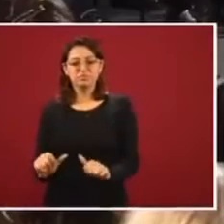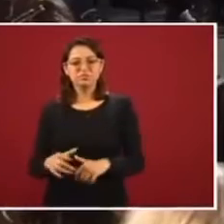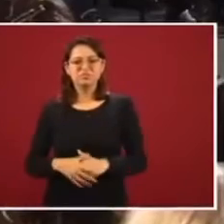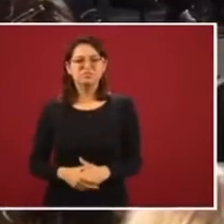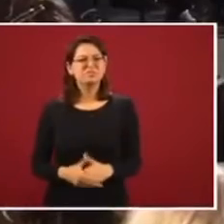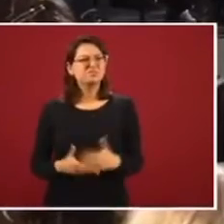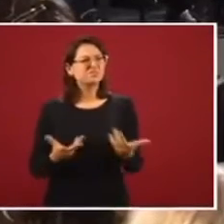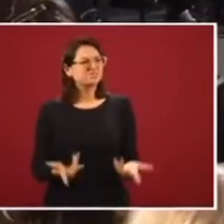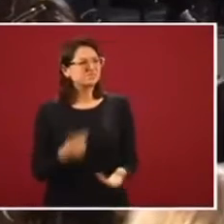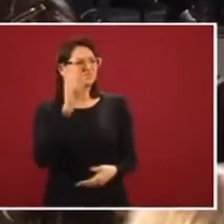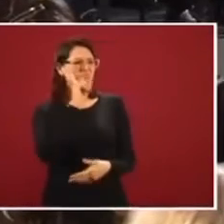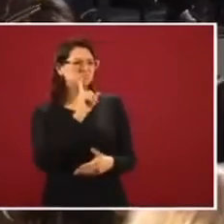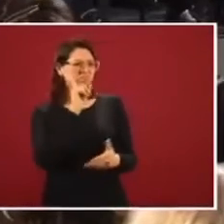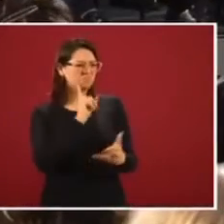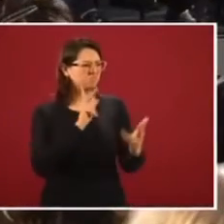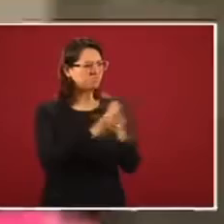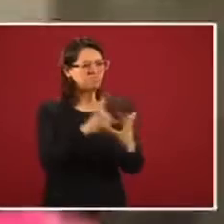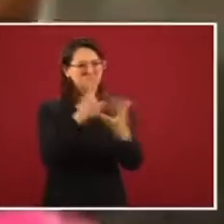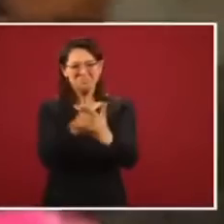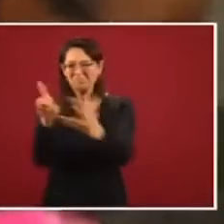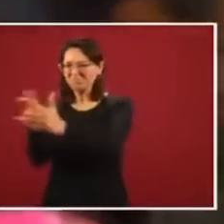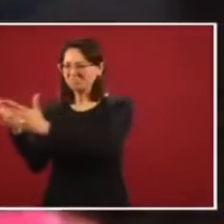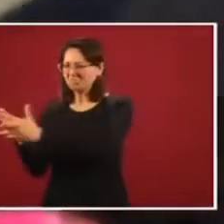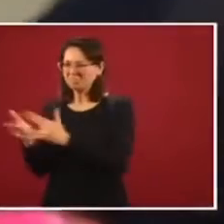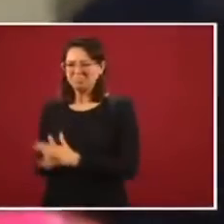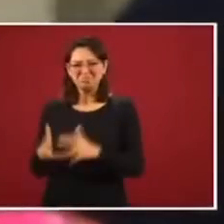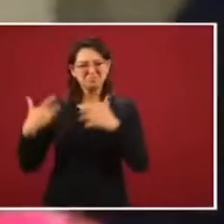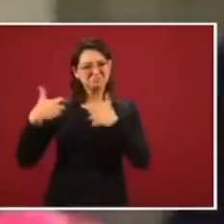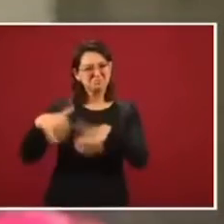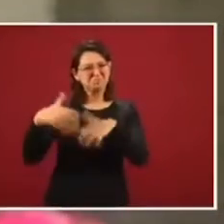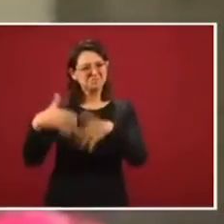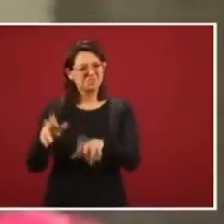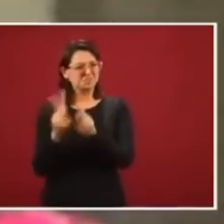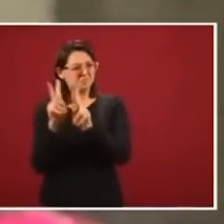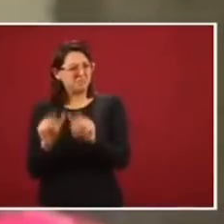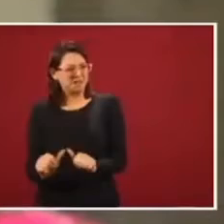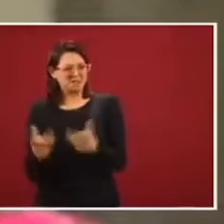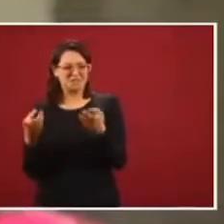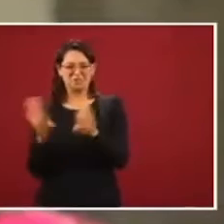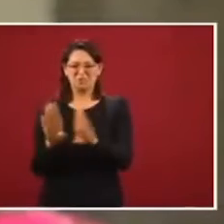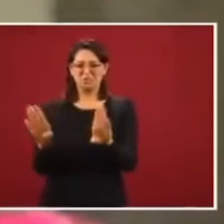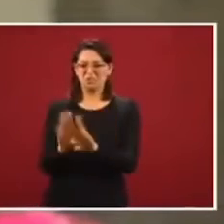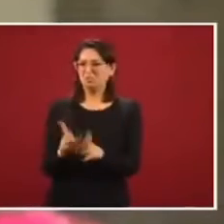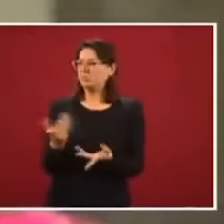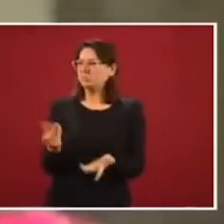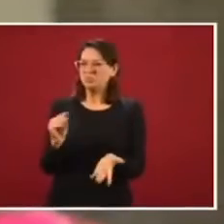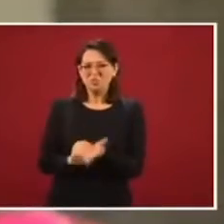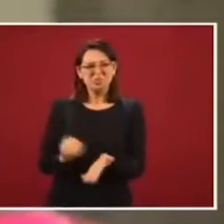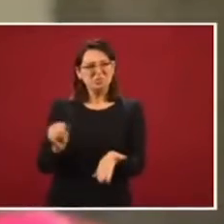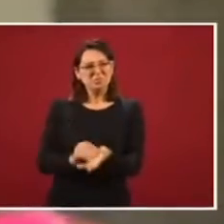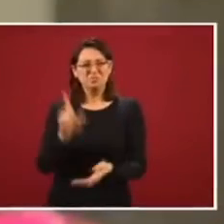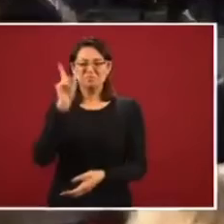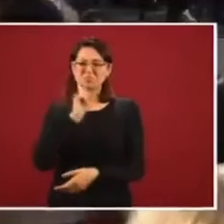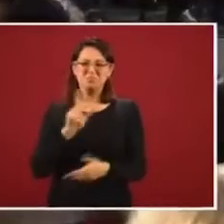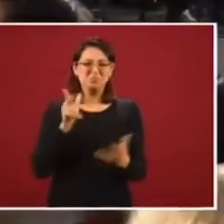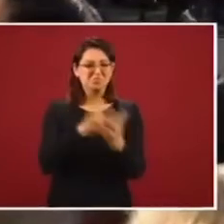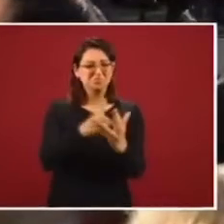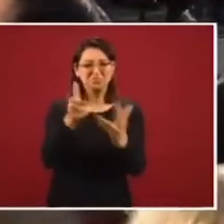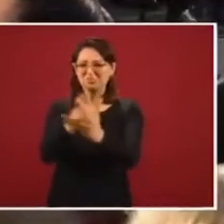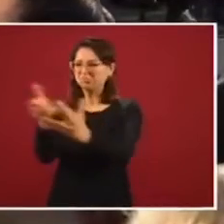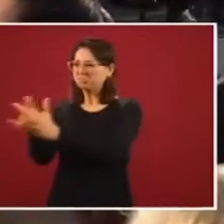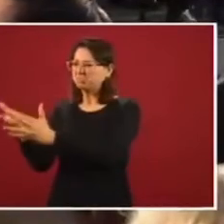Ante feminicidios, presidente, ¿no podría haber manifestaciones pacíficas es que, cuando sigue habiendo mujeres asesinadas? Es que